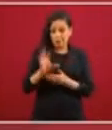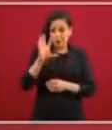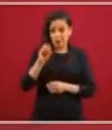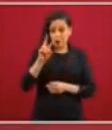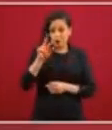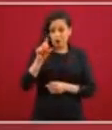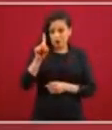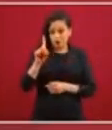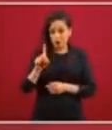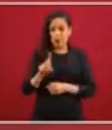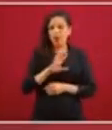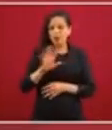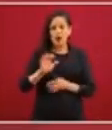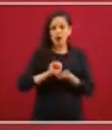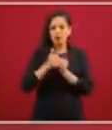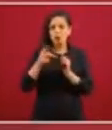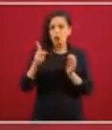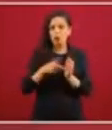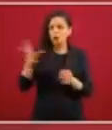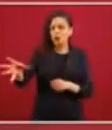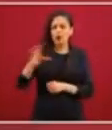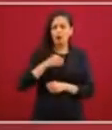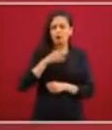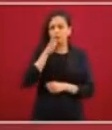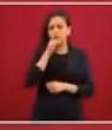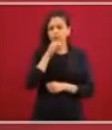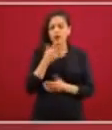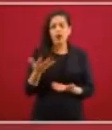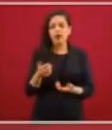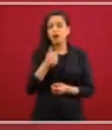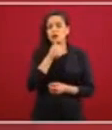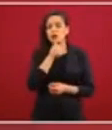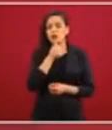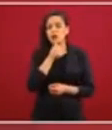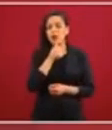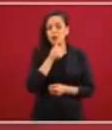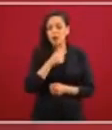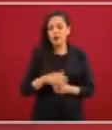con otros virus respiratorios, incluyendo los 2,